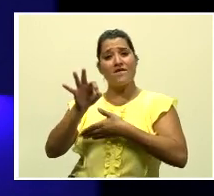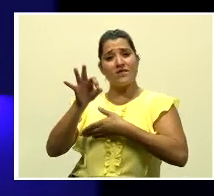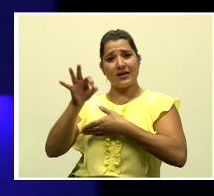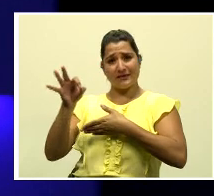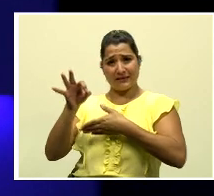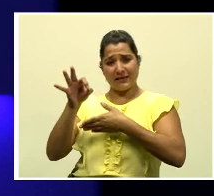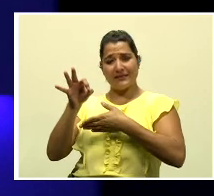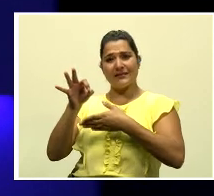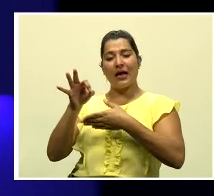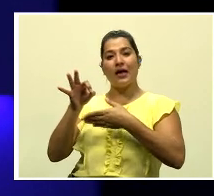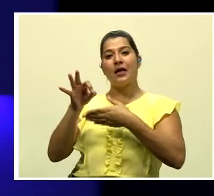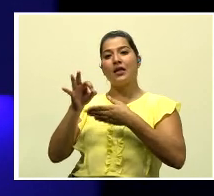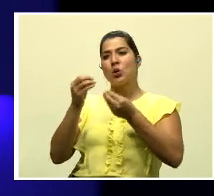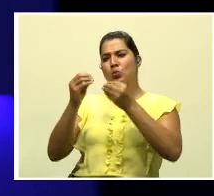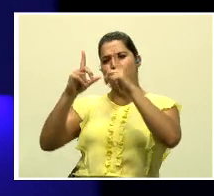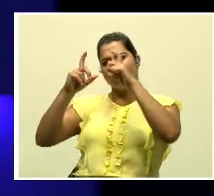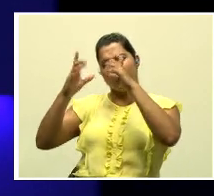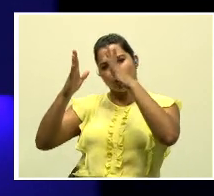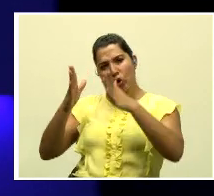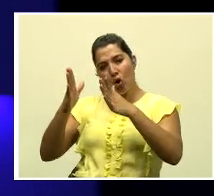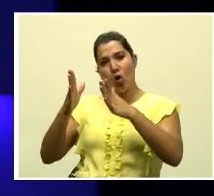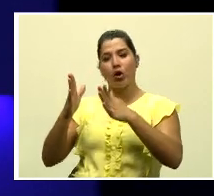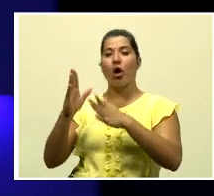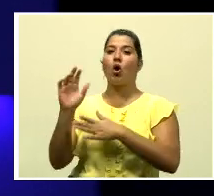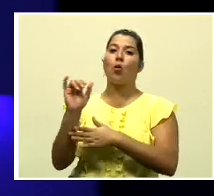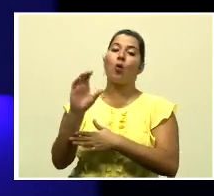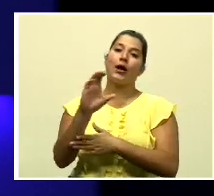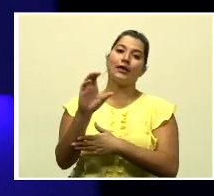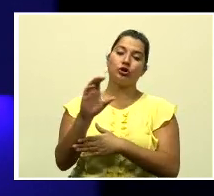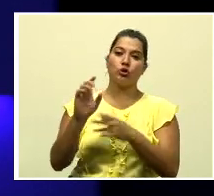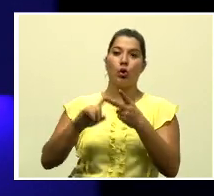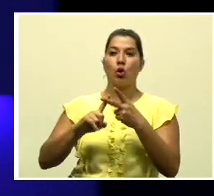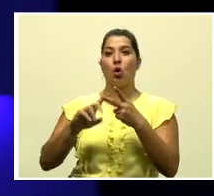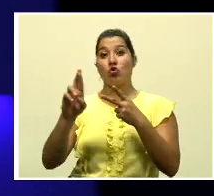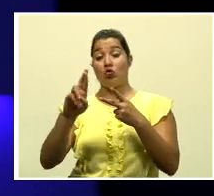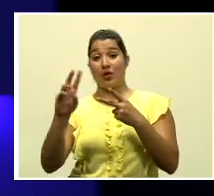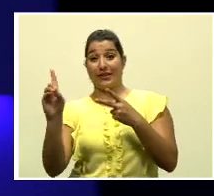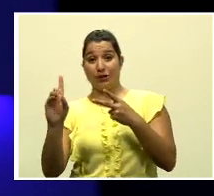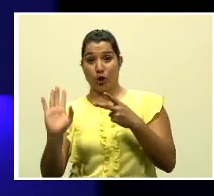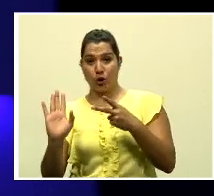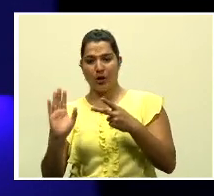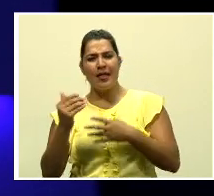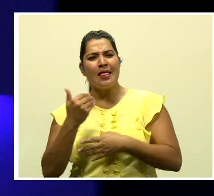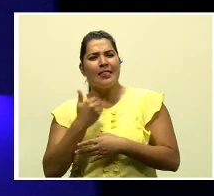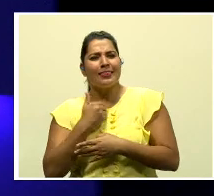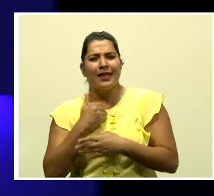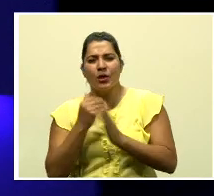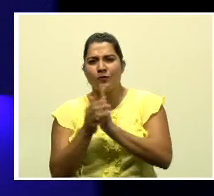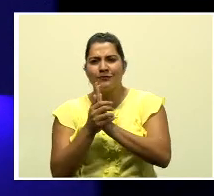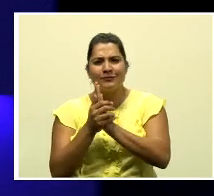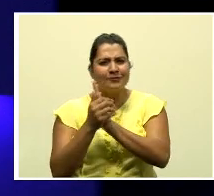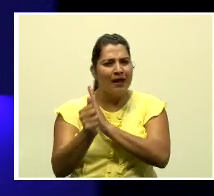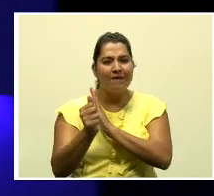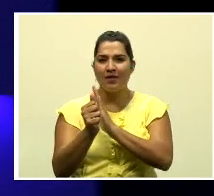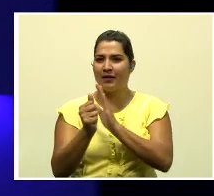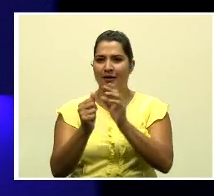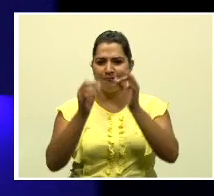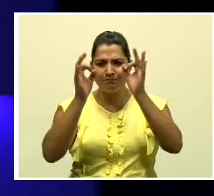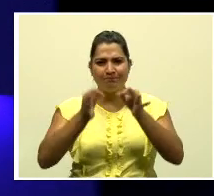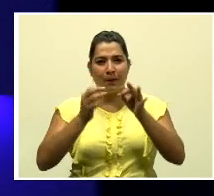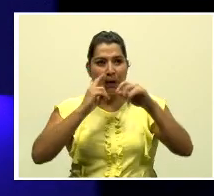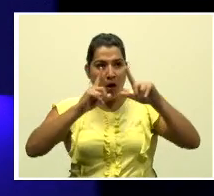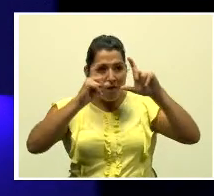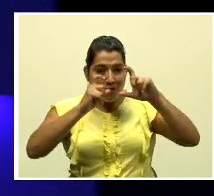fotógrafos callejeros como Cartier-Bresson o Robert Doisneau. Tiene un ojo privilegiado para la instantánea y la